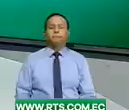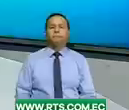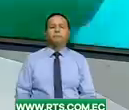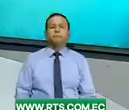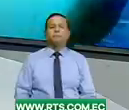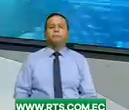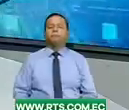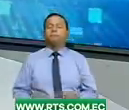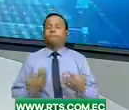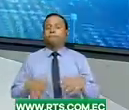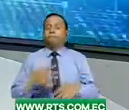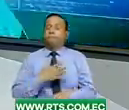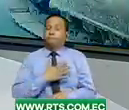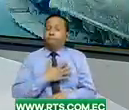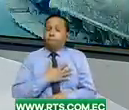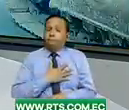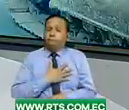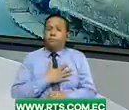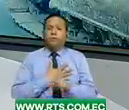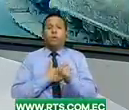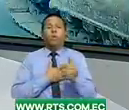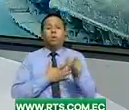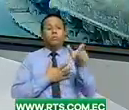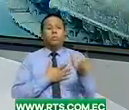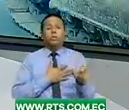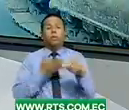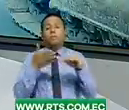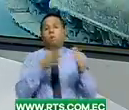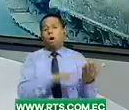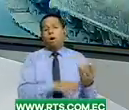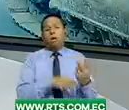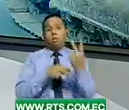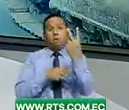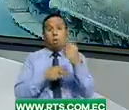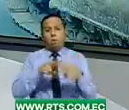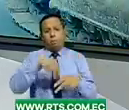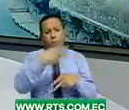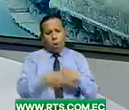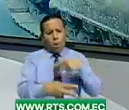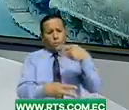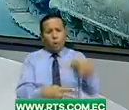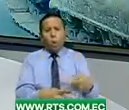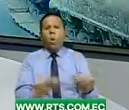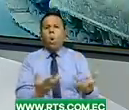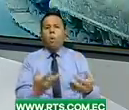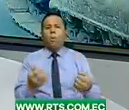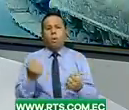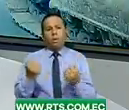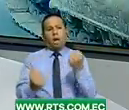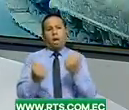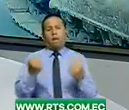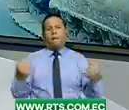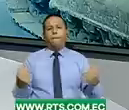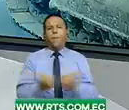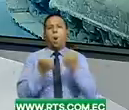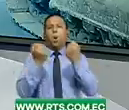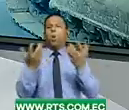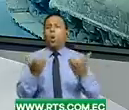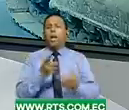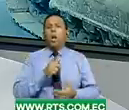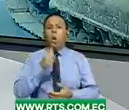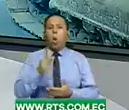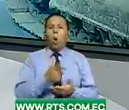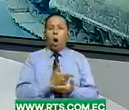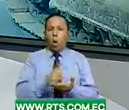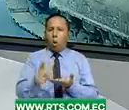En un lamentable suceso, una persona murió y dos resultaron heridas en un accidente de tránsito en Loja. Al